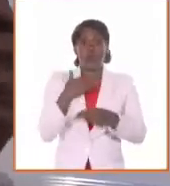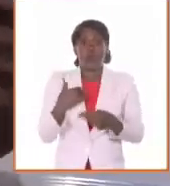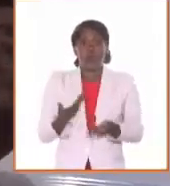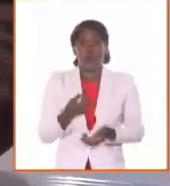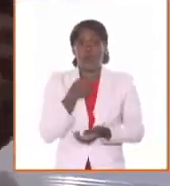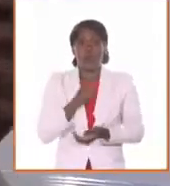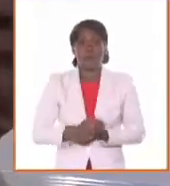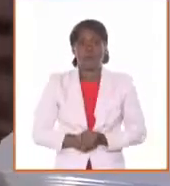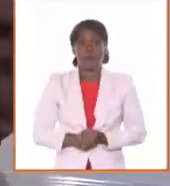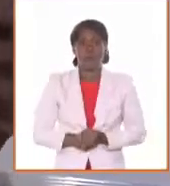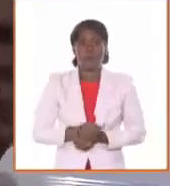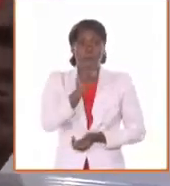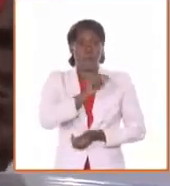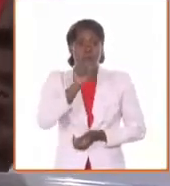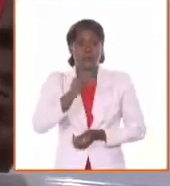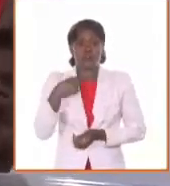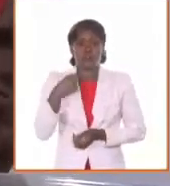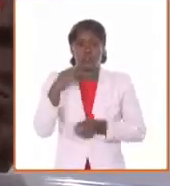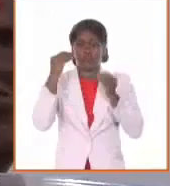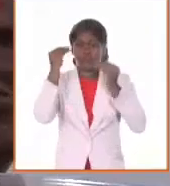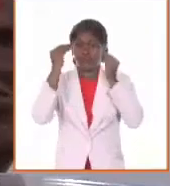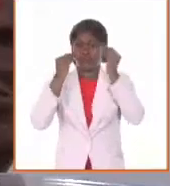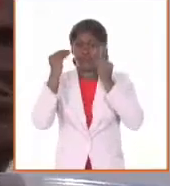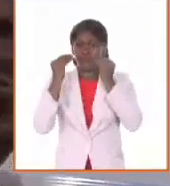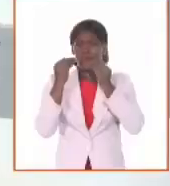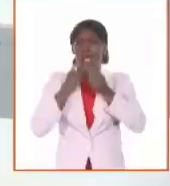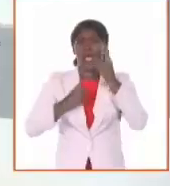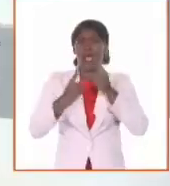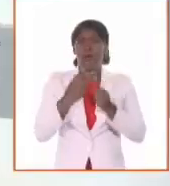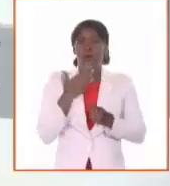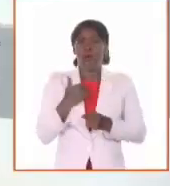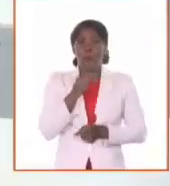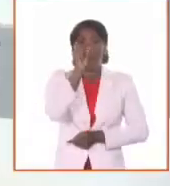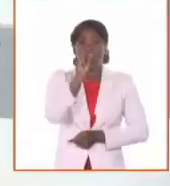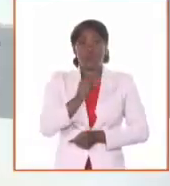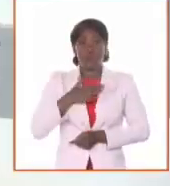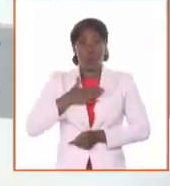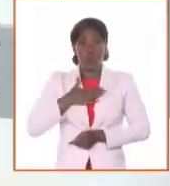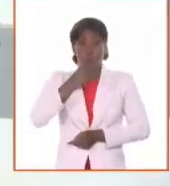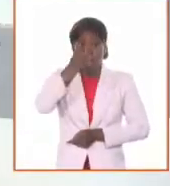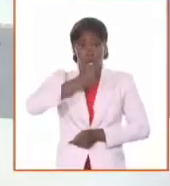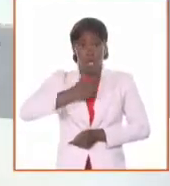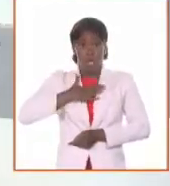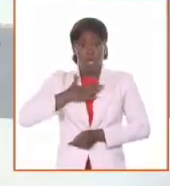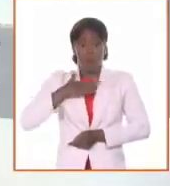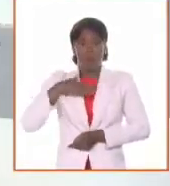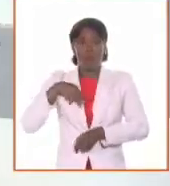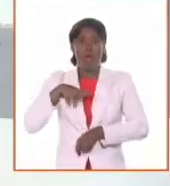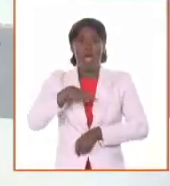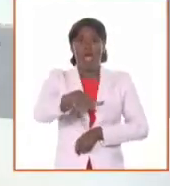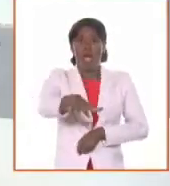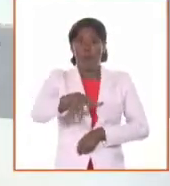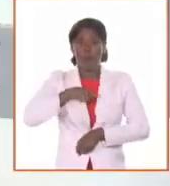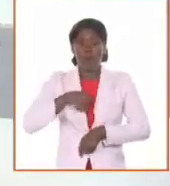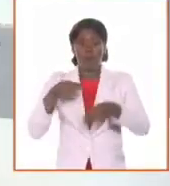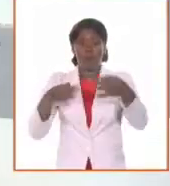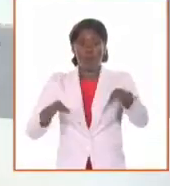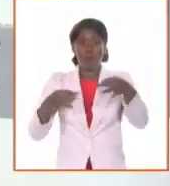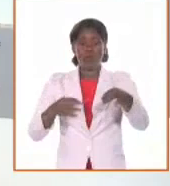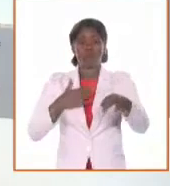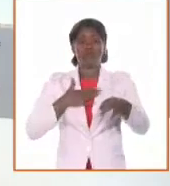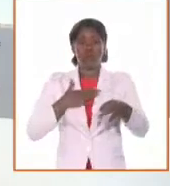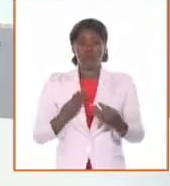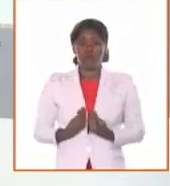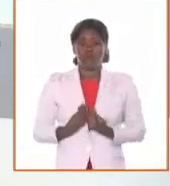prohíbe es decir esto lo empatamos también con la ley de protección de datos personales que ya está vigente entró en vigor en el mes de febrero Aunque lo